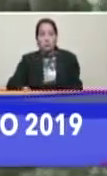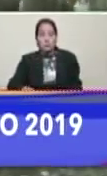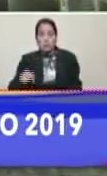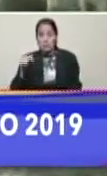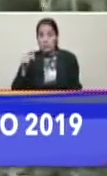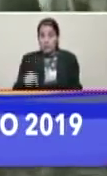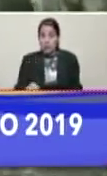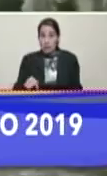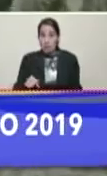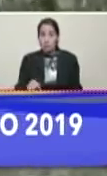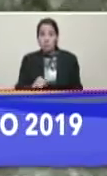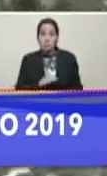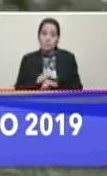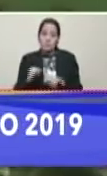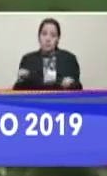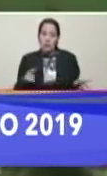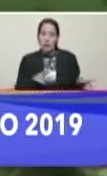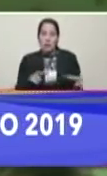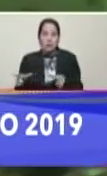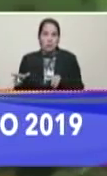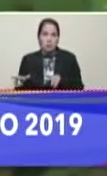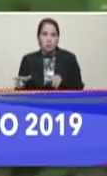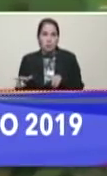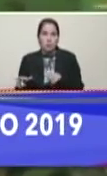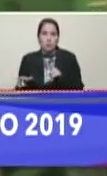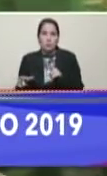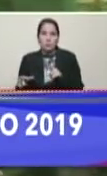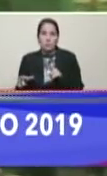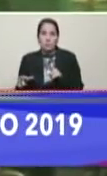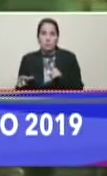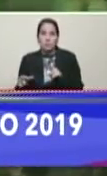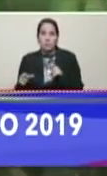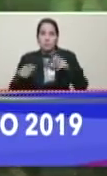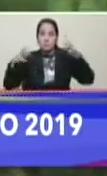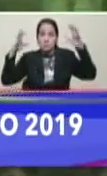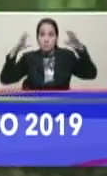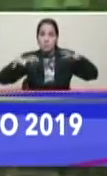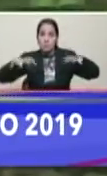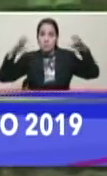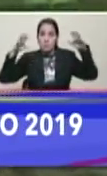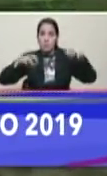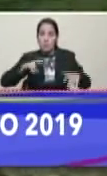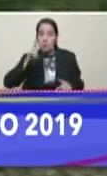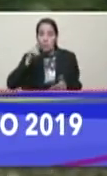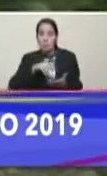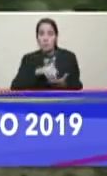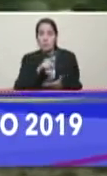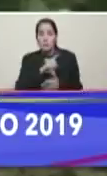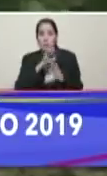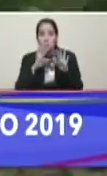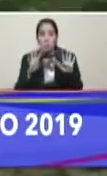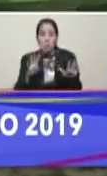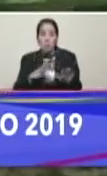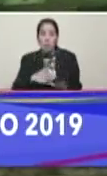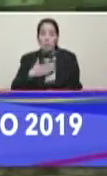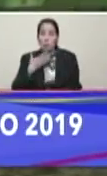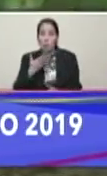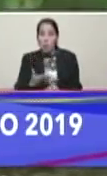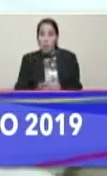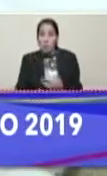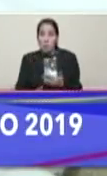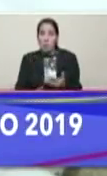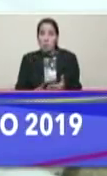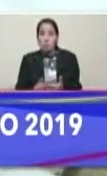portuguesa ya estamos preparados para que en este invierno 2019 podamos tener la